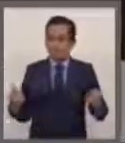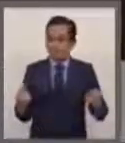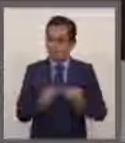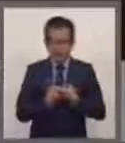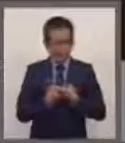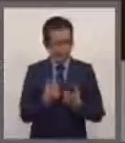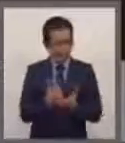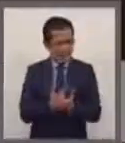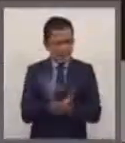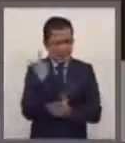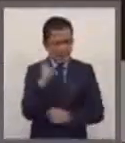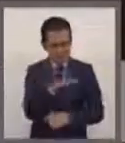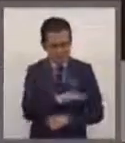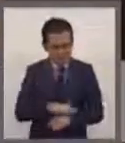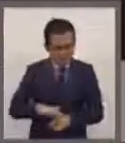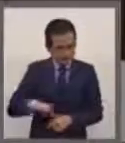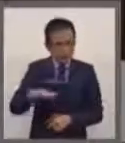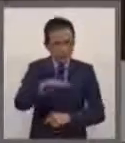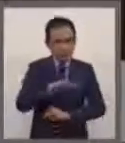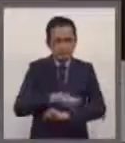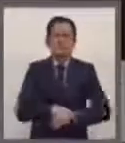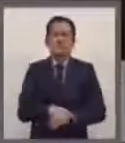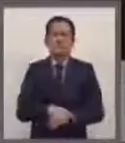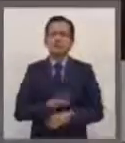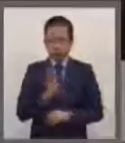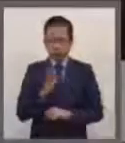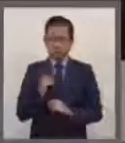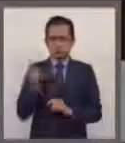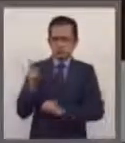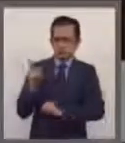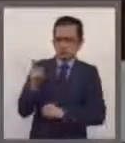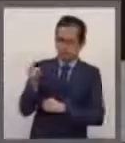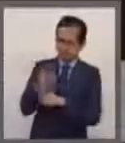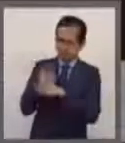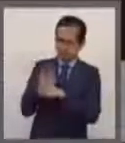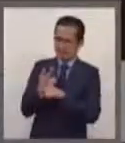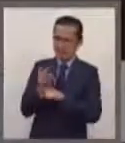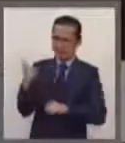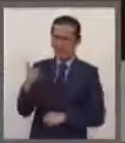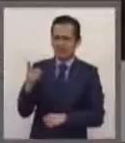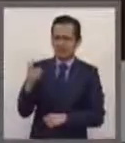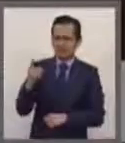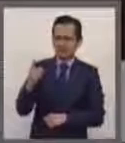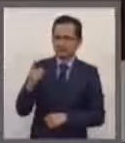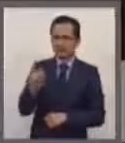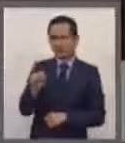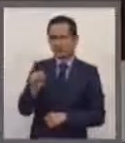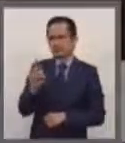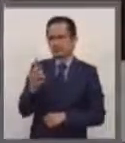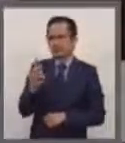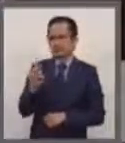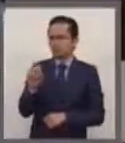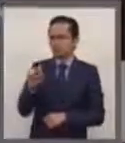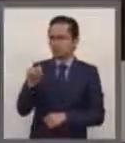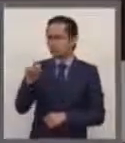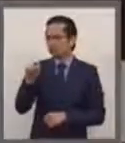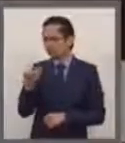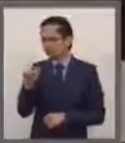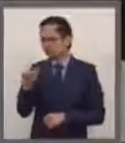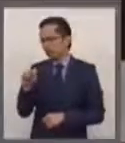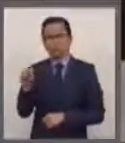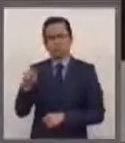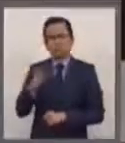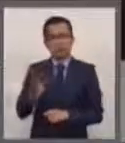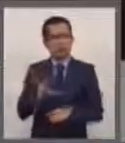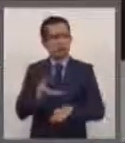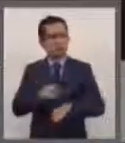ambiental. Tenemos ya autorizaciones por parte de la Secretaría de Medio Ambiente respecto a